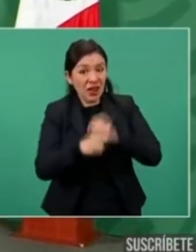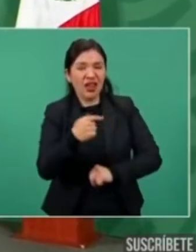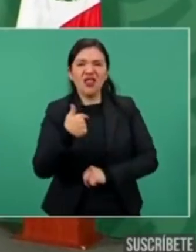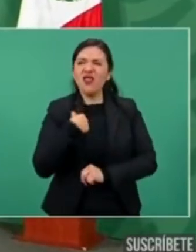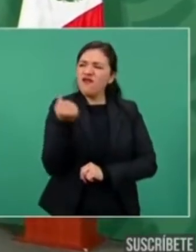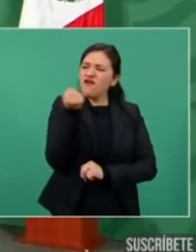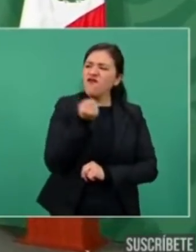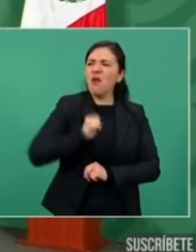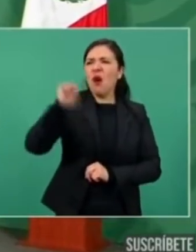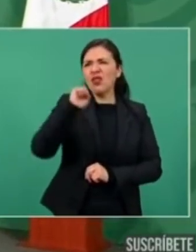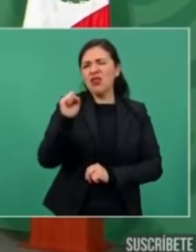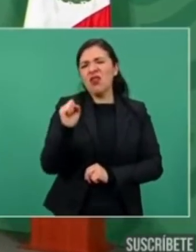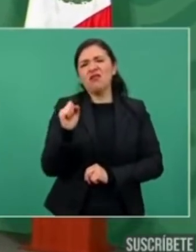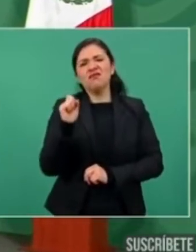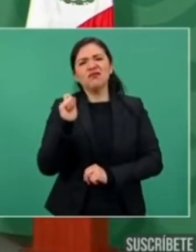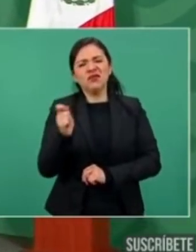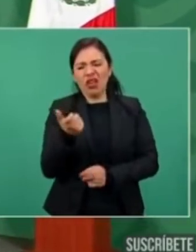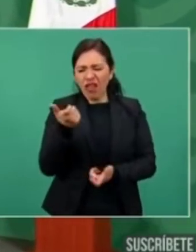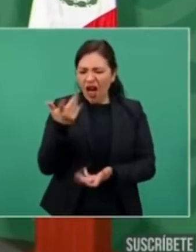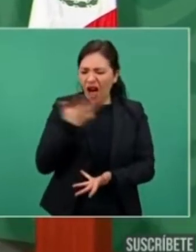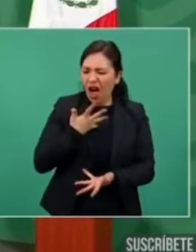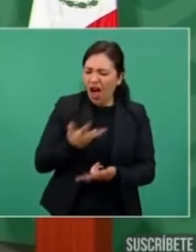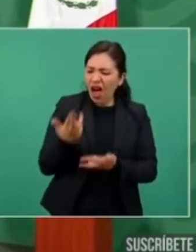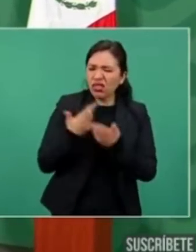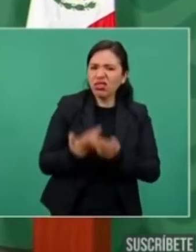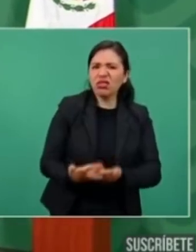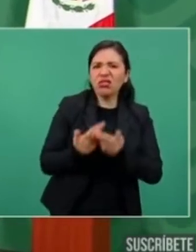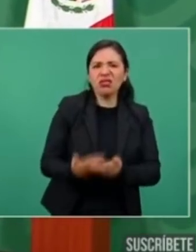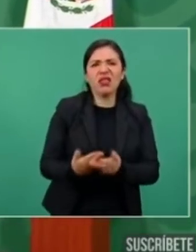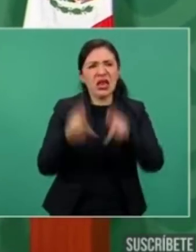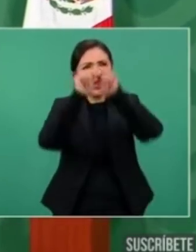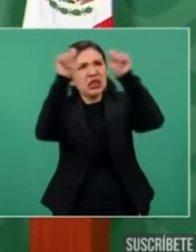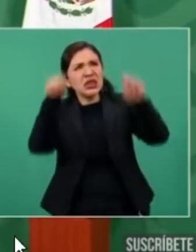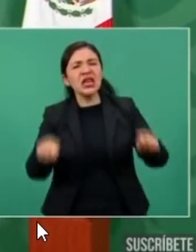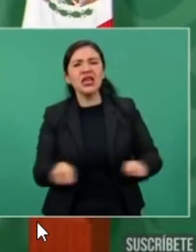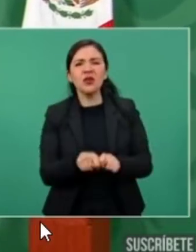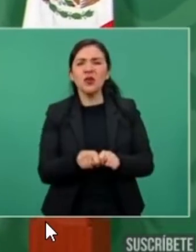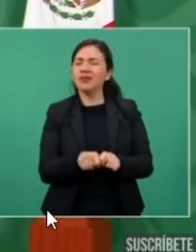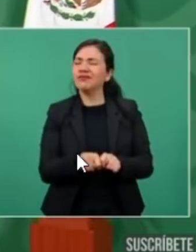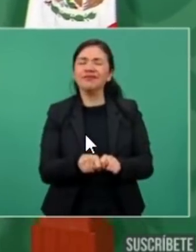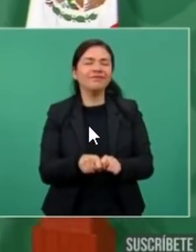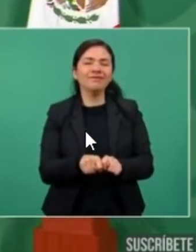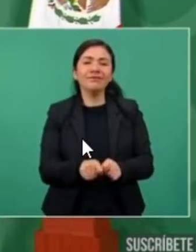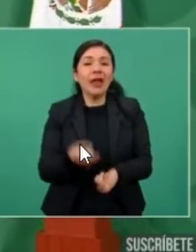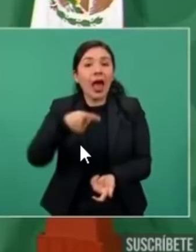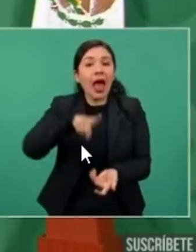títulos la felicidad es estar bien con uno mismo